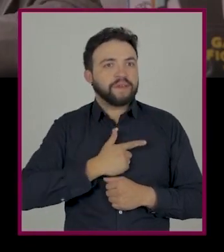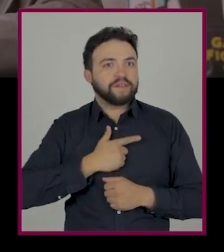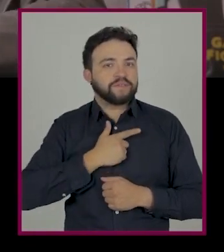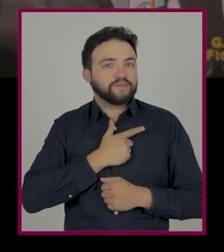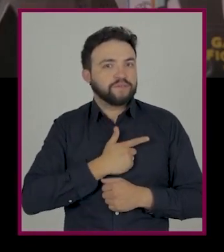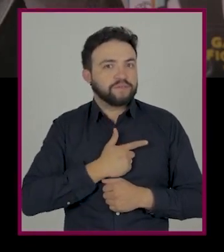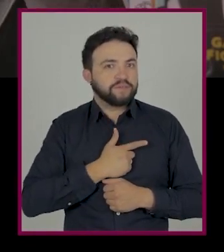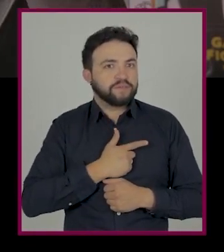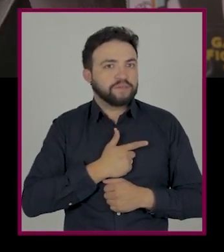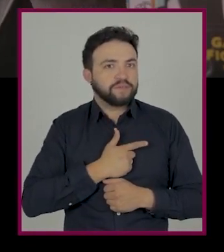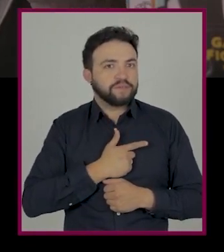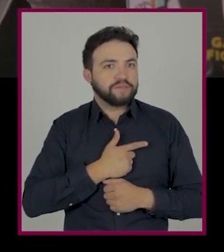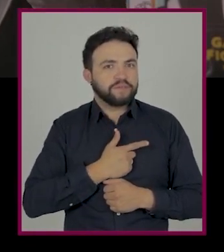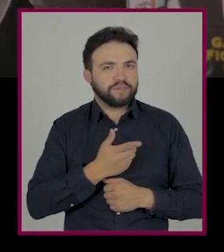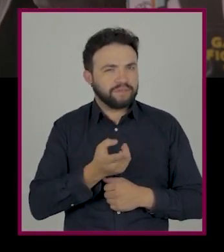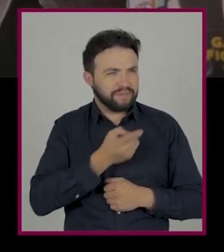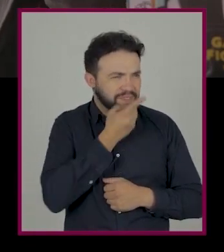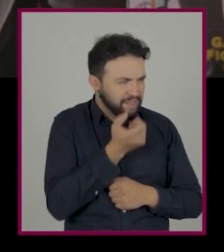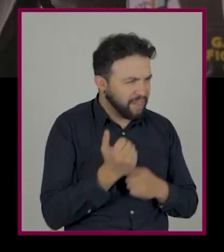Y también...